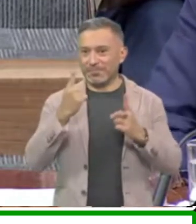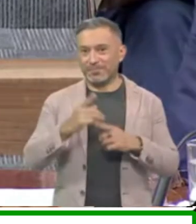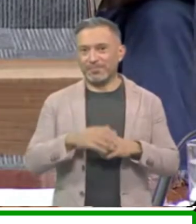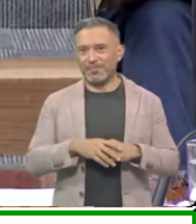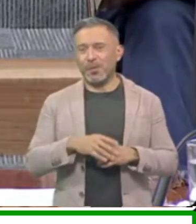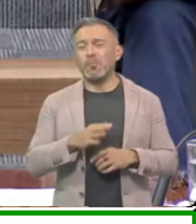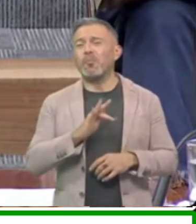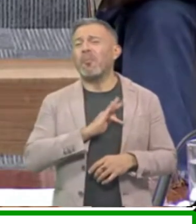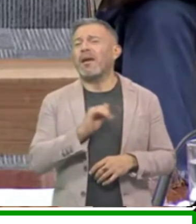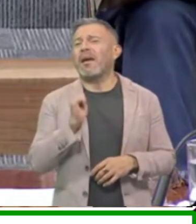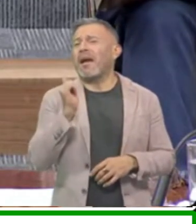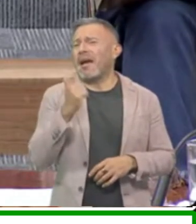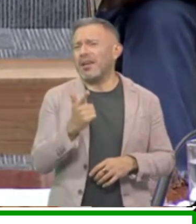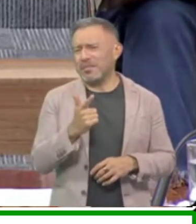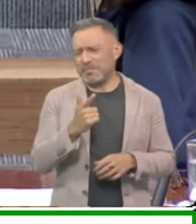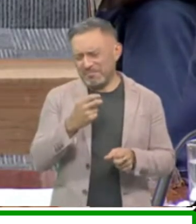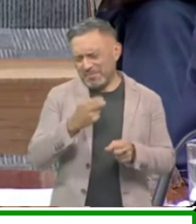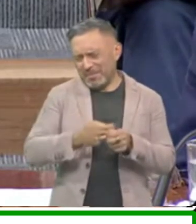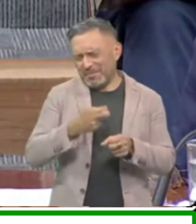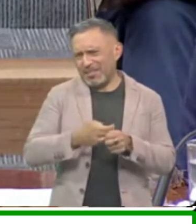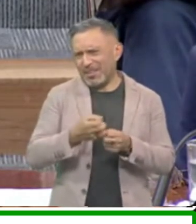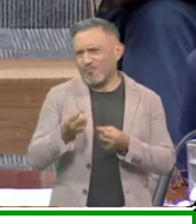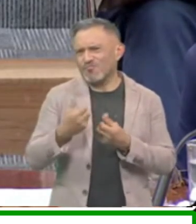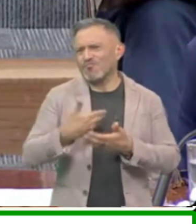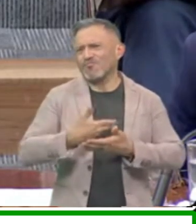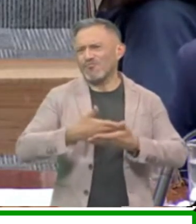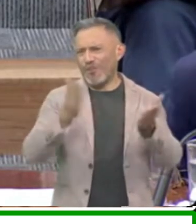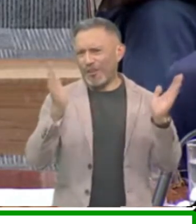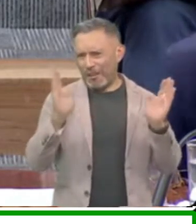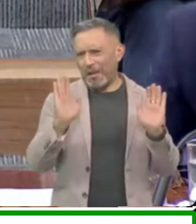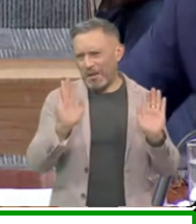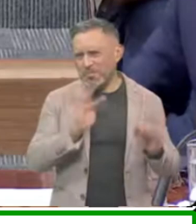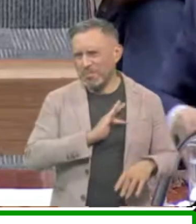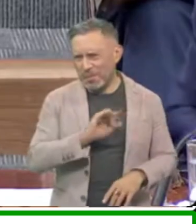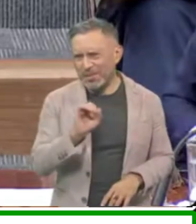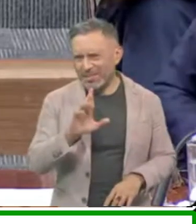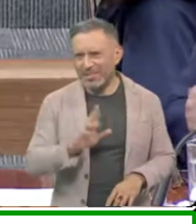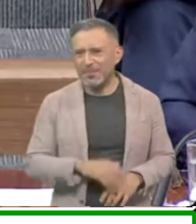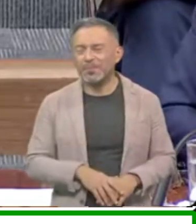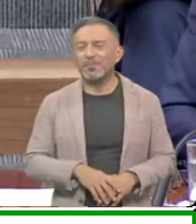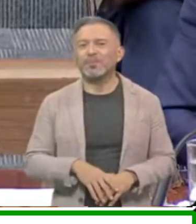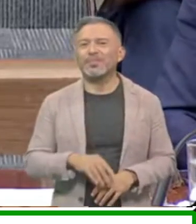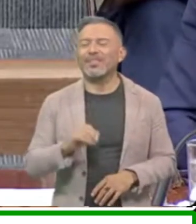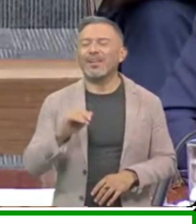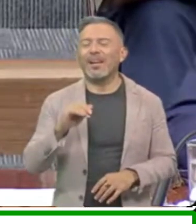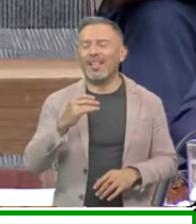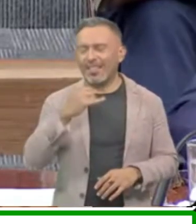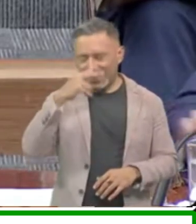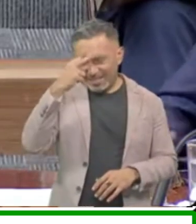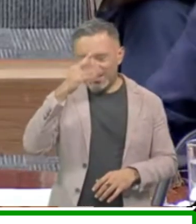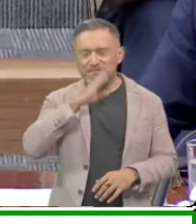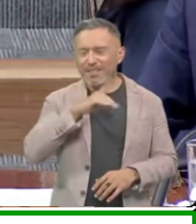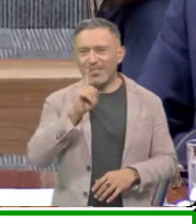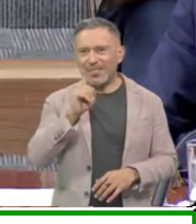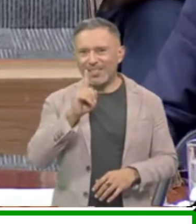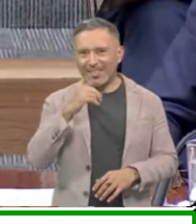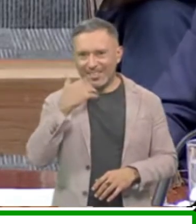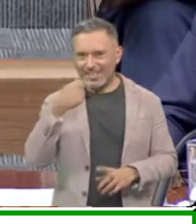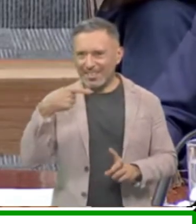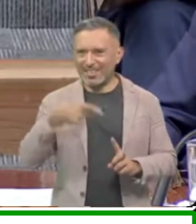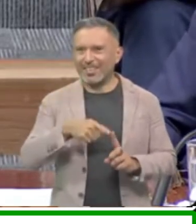que se dotara una buena categoría. Pero lo que quería subrayar era la certeza, aunque tal vez